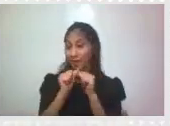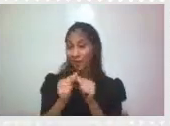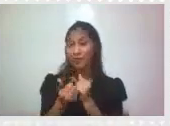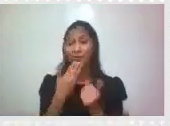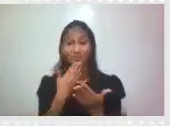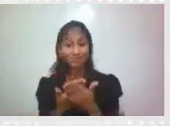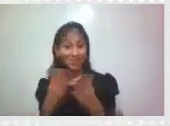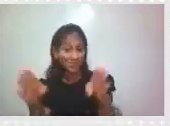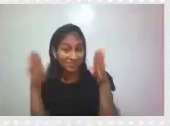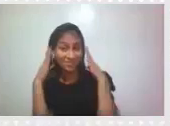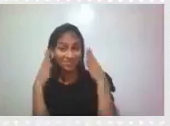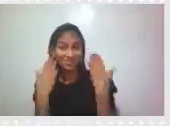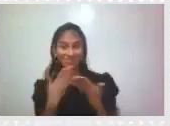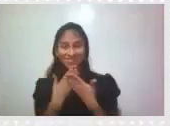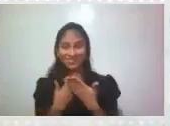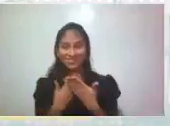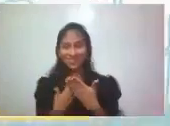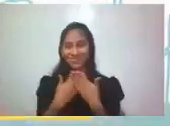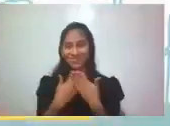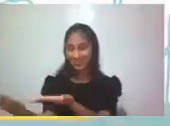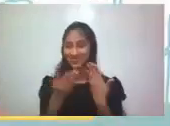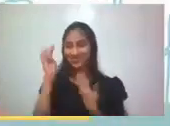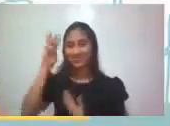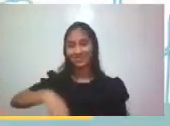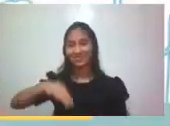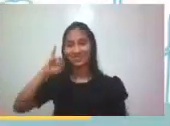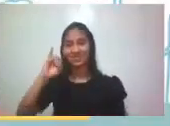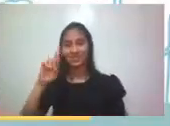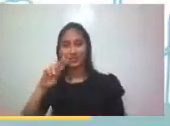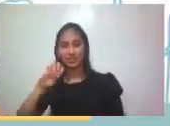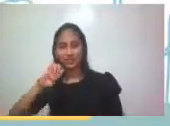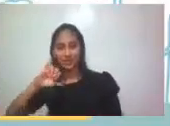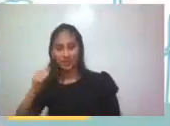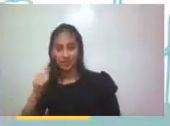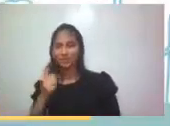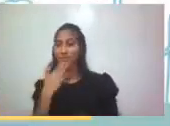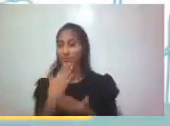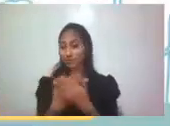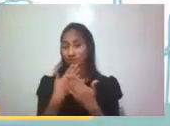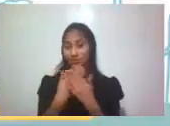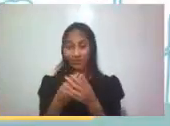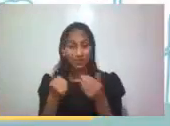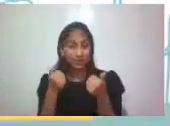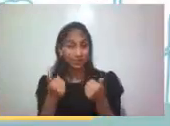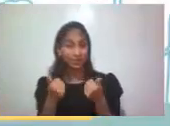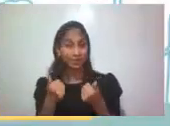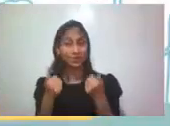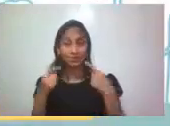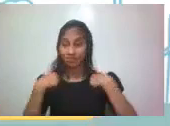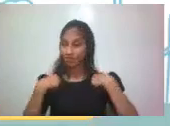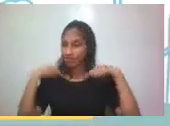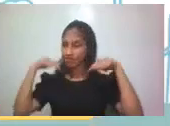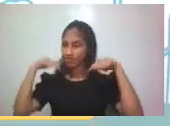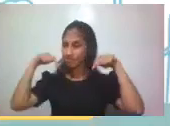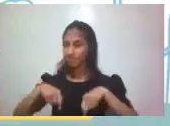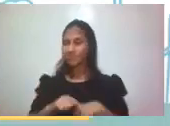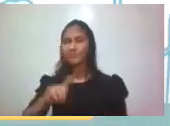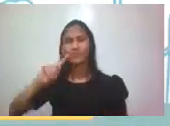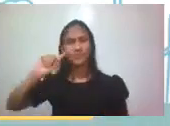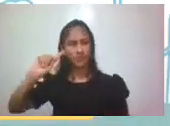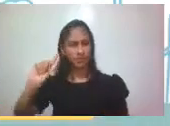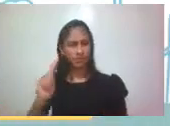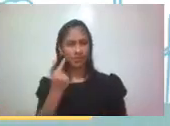atención. Adelante, Mireya. Muchas gracias, Alberto. Bien, me toca presentarles el primer